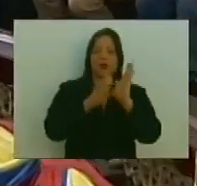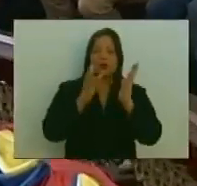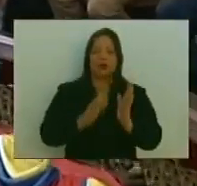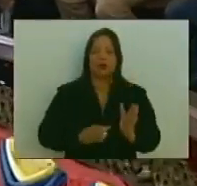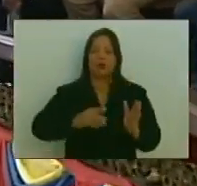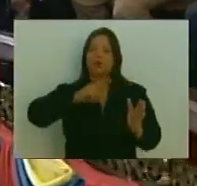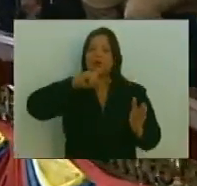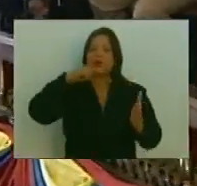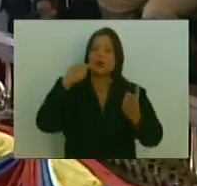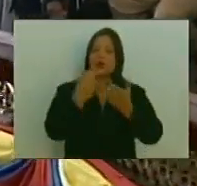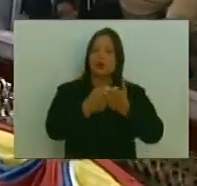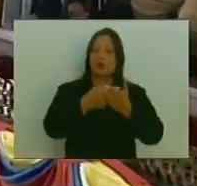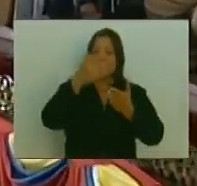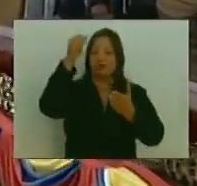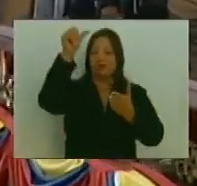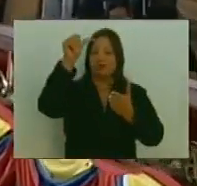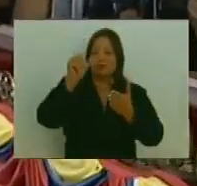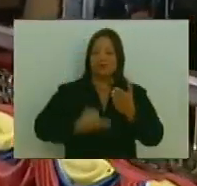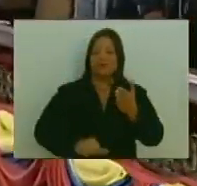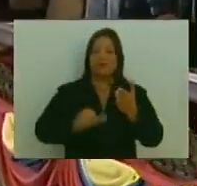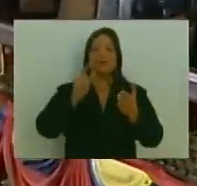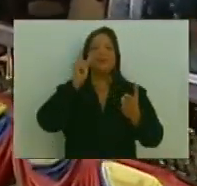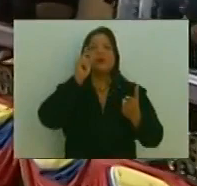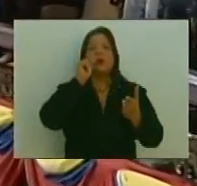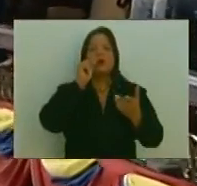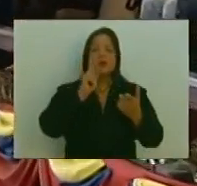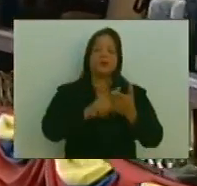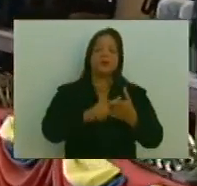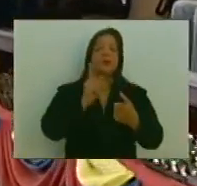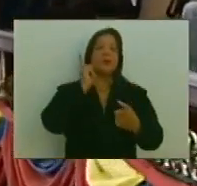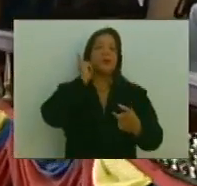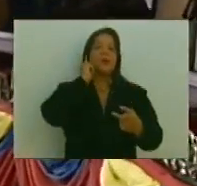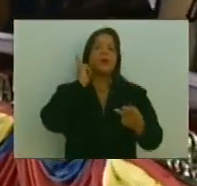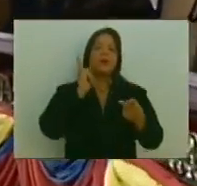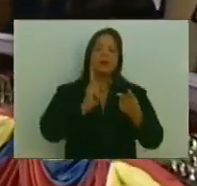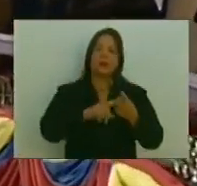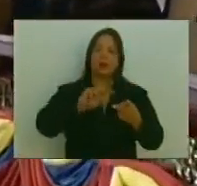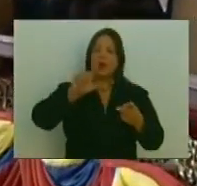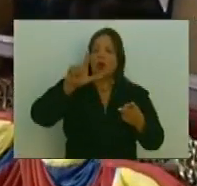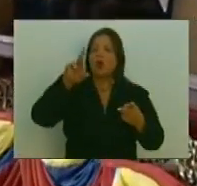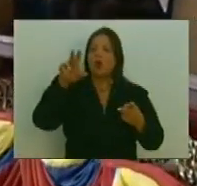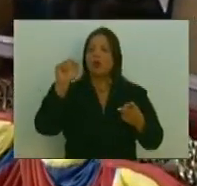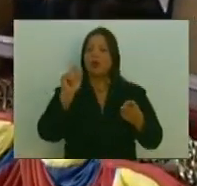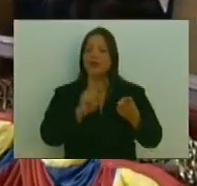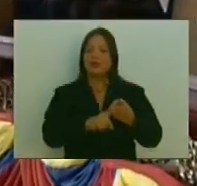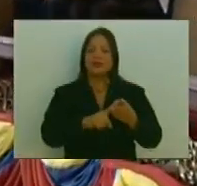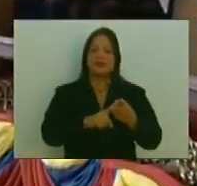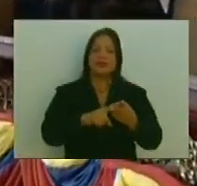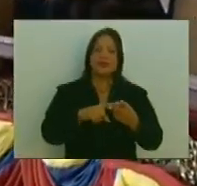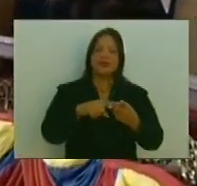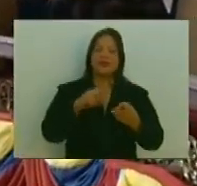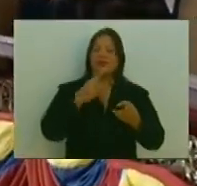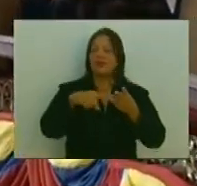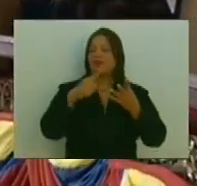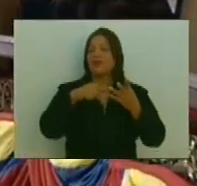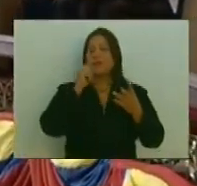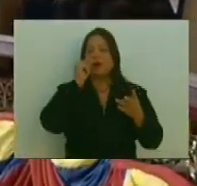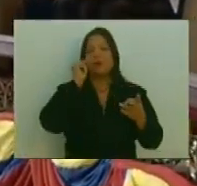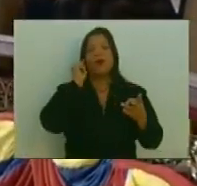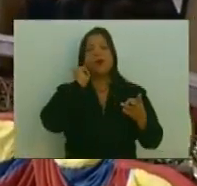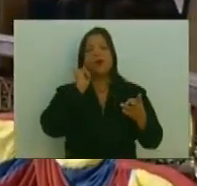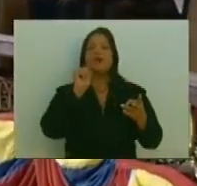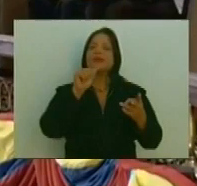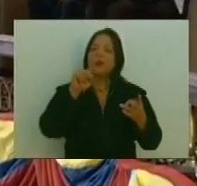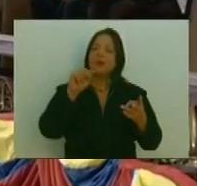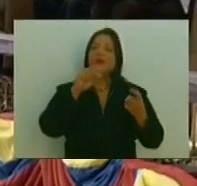constituyentes Keirinet Fernández, Jacobo Torres, Luis José Marcano, Nosliu Rodríguez, Saúl